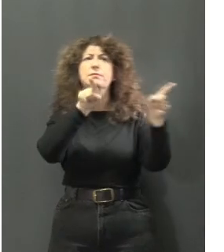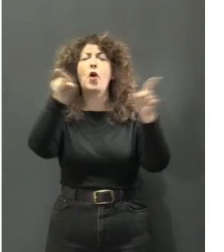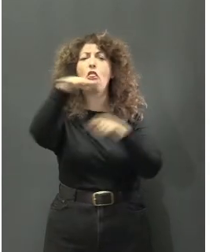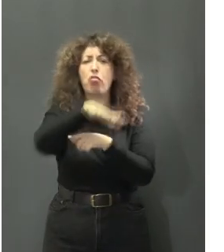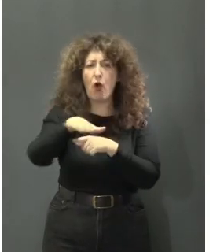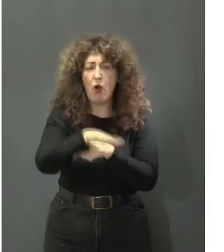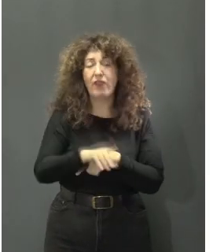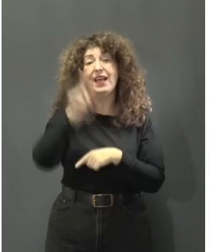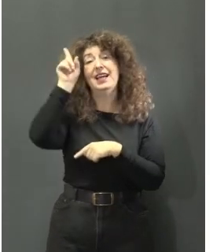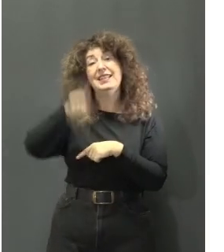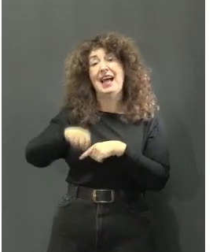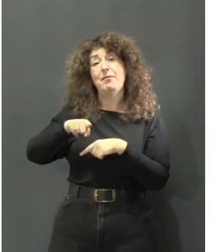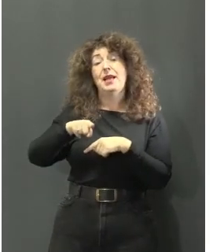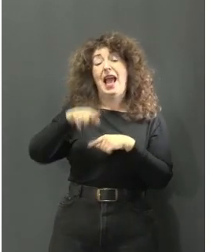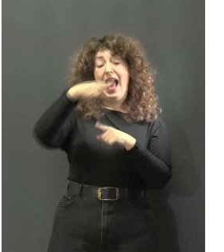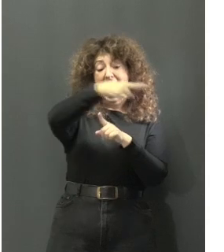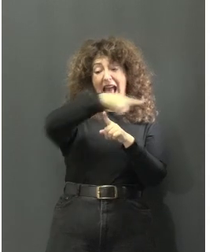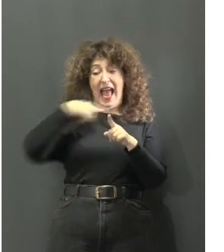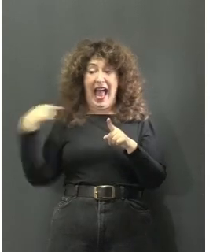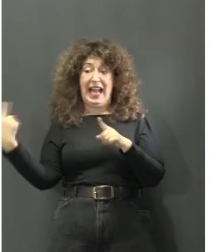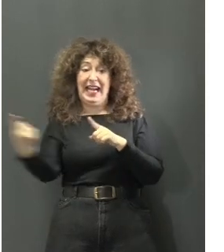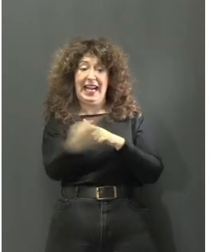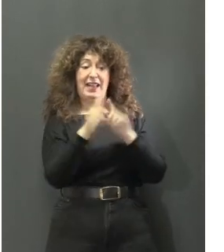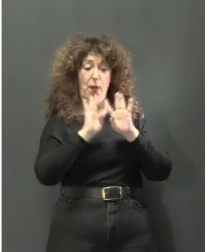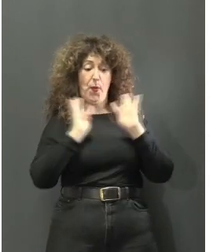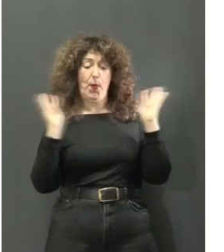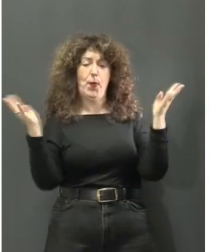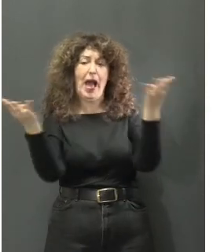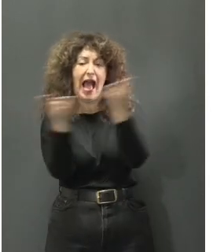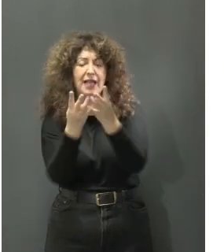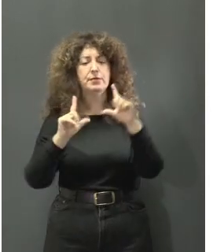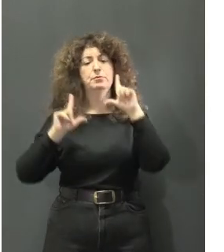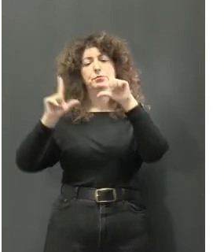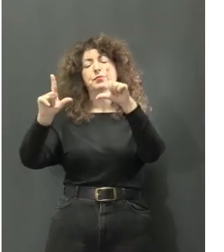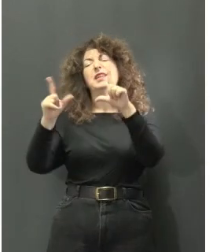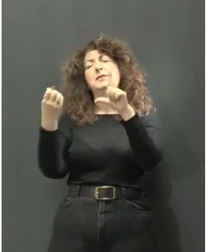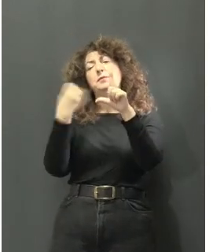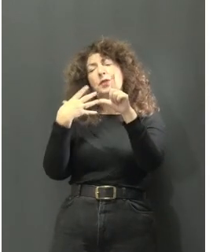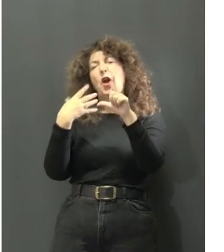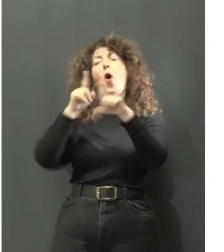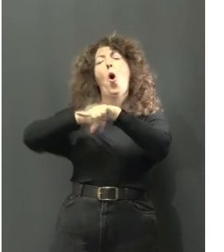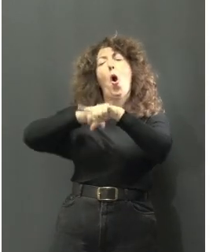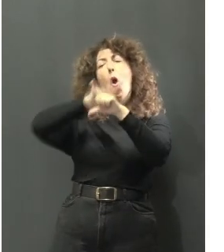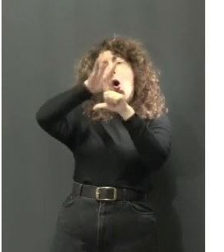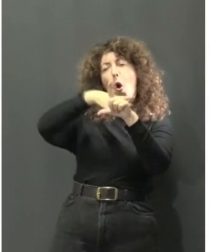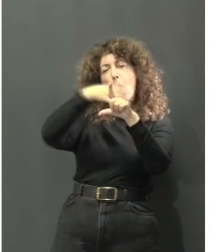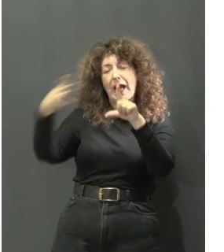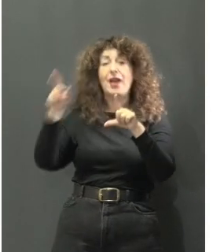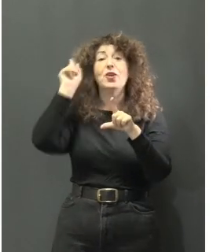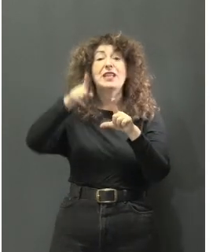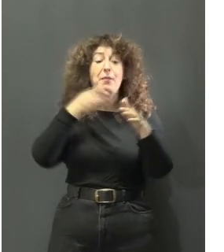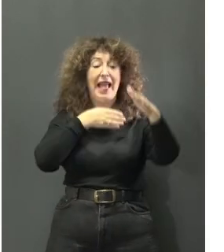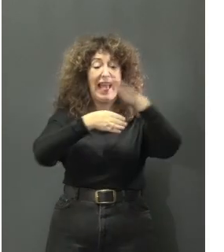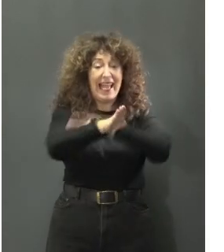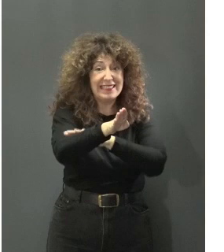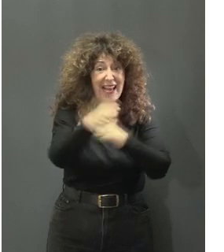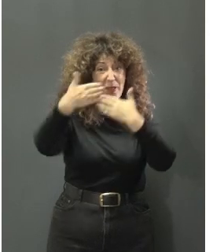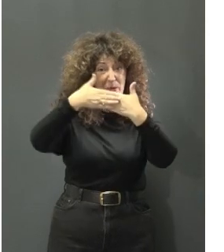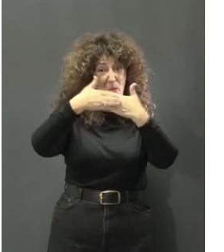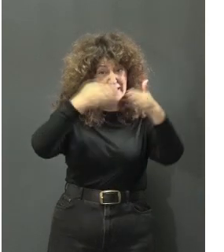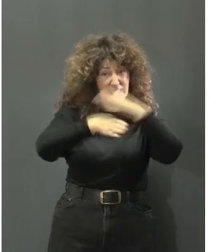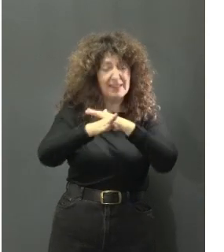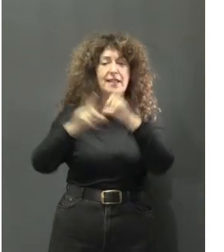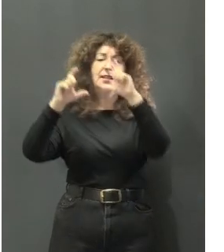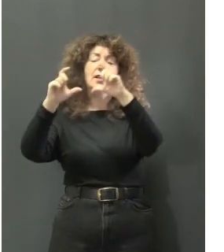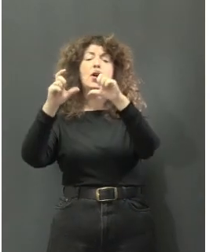las vallas de alrededor con información de horario. A la entrada tenemos un QR que puedes escanear y accedes directamente a la página web del